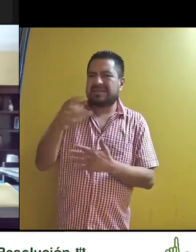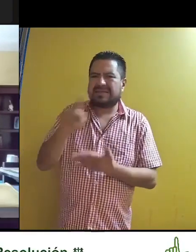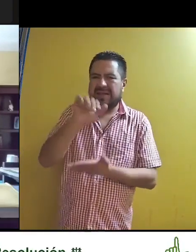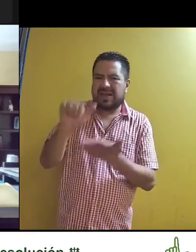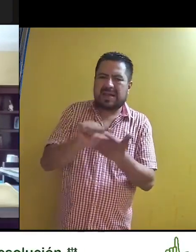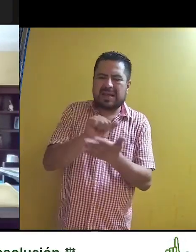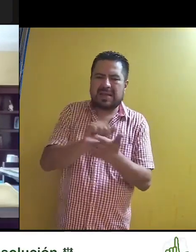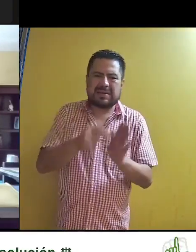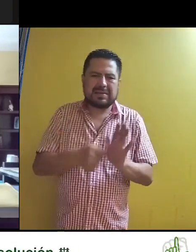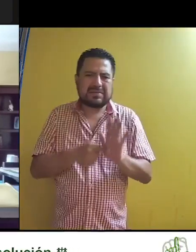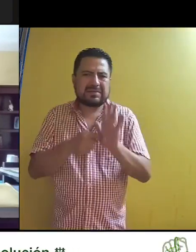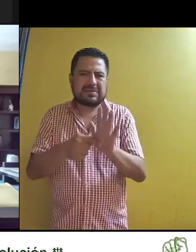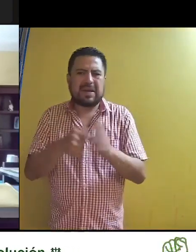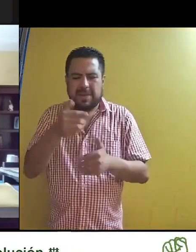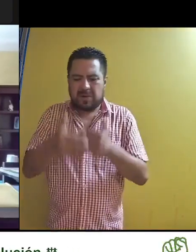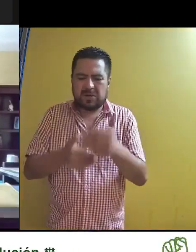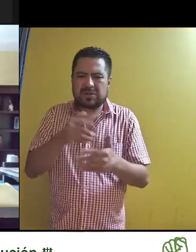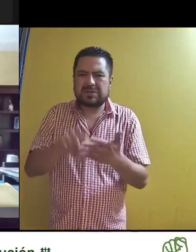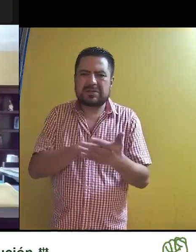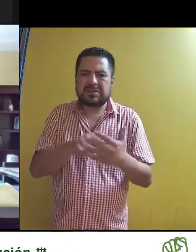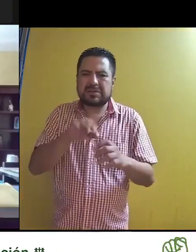que fue presentada en el proceso electoral